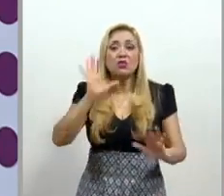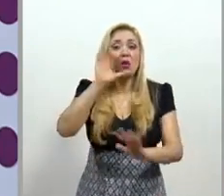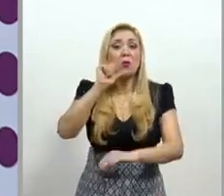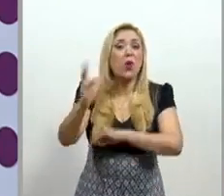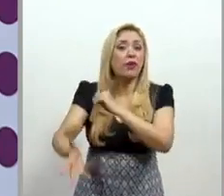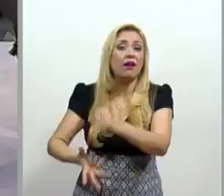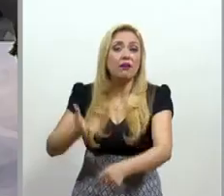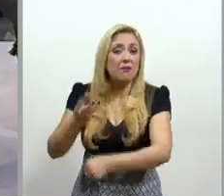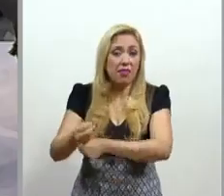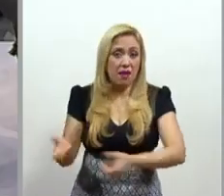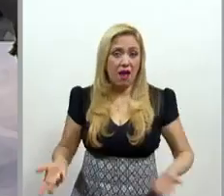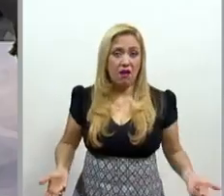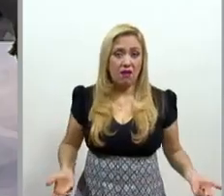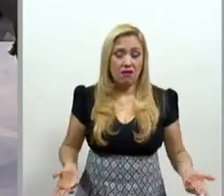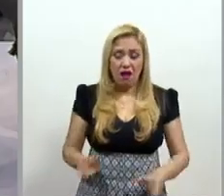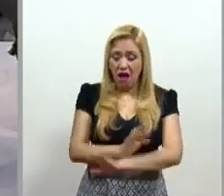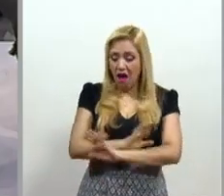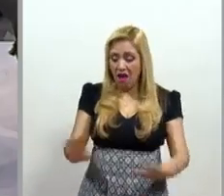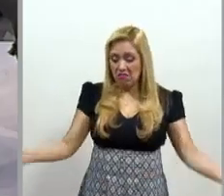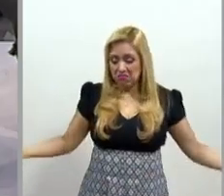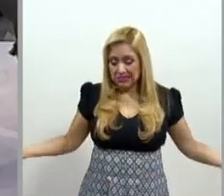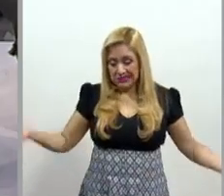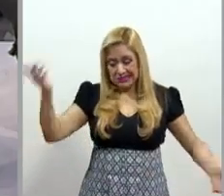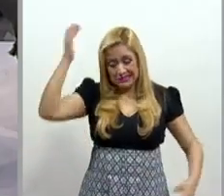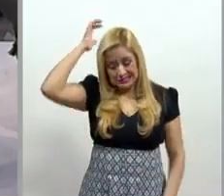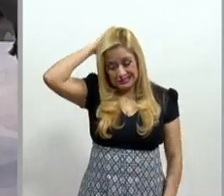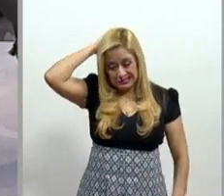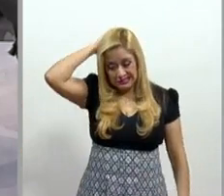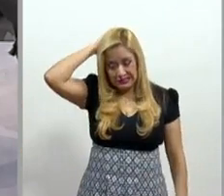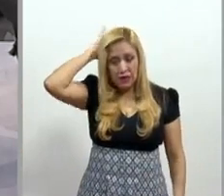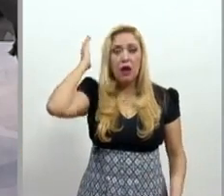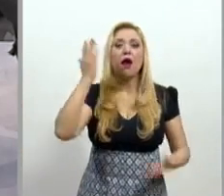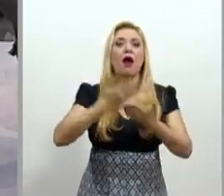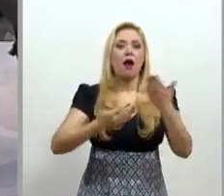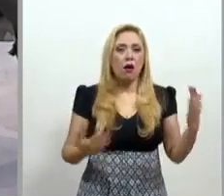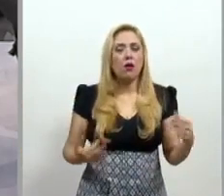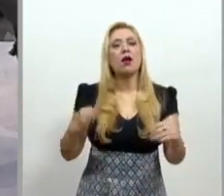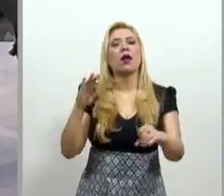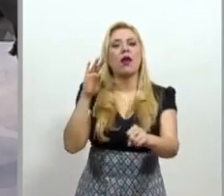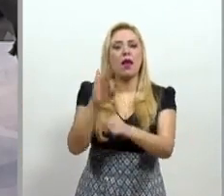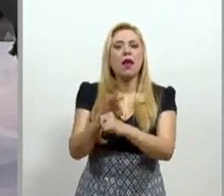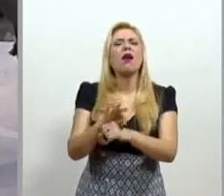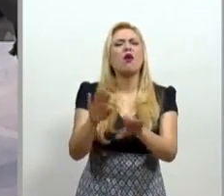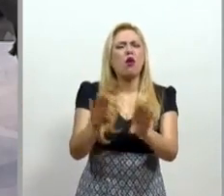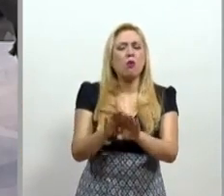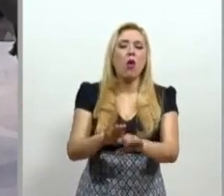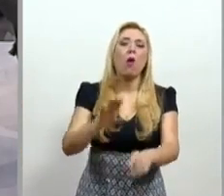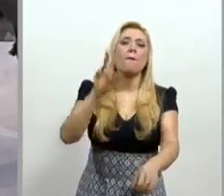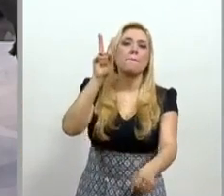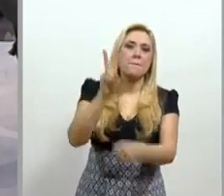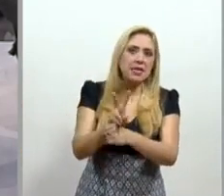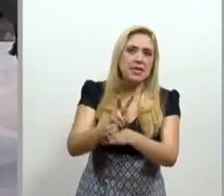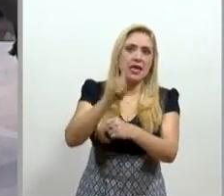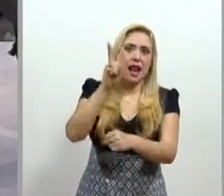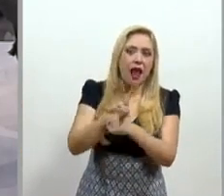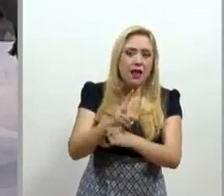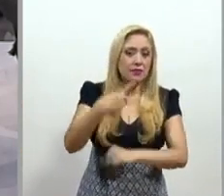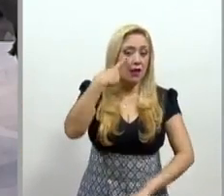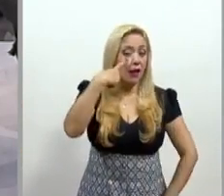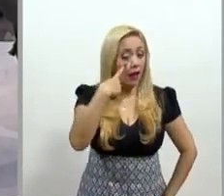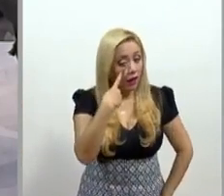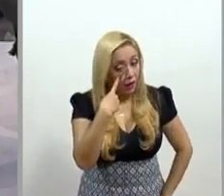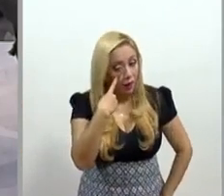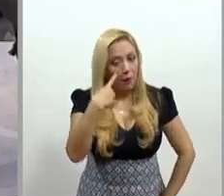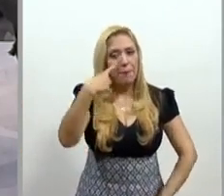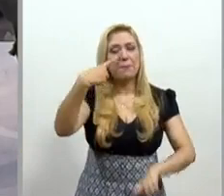irreversible. Entonces, la tendencia de la protección al medio ambiente es una tendencia de vigilancia y prevención. De ahí que se trate de una